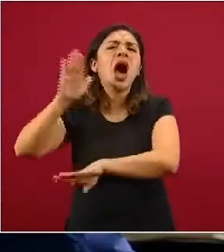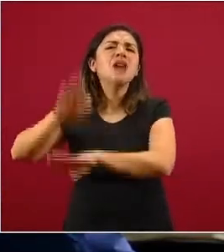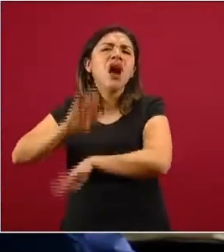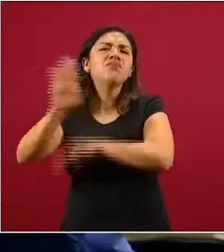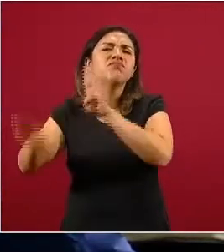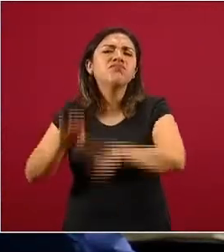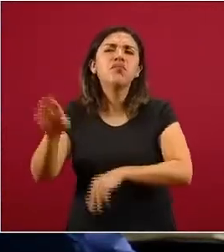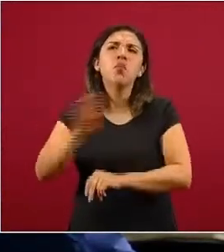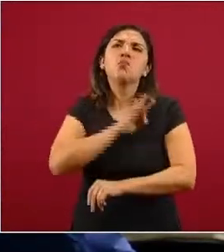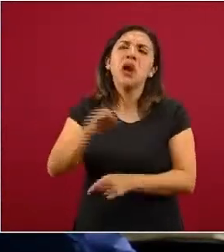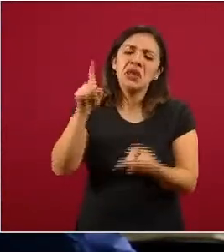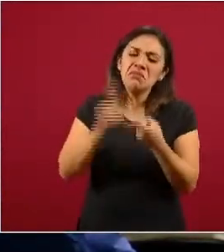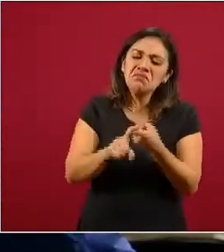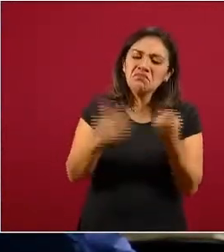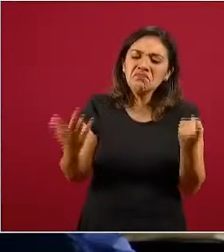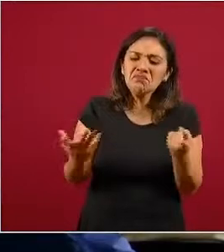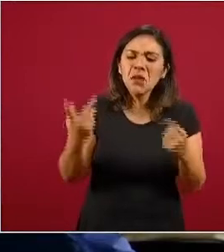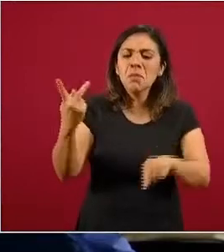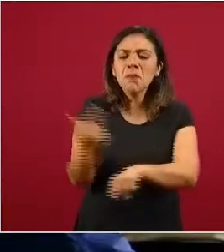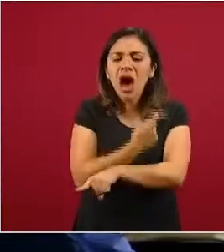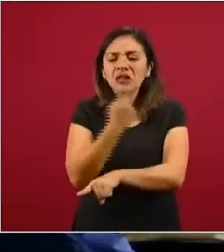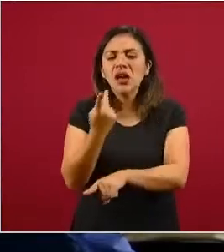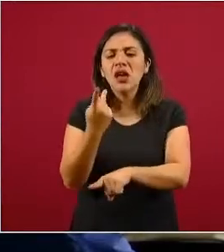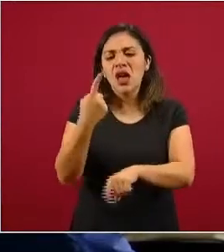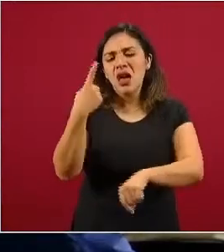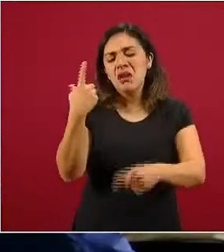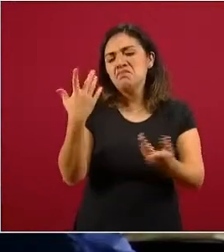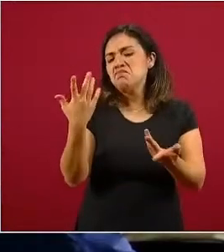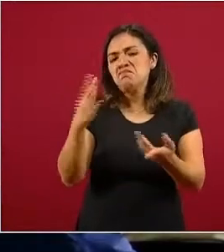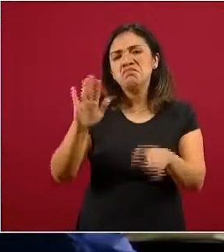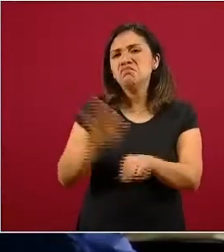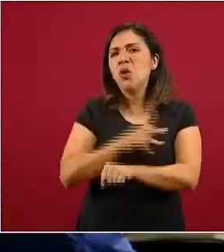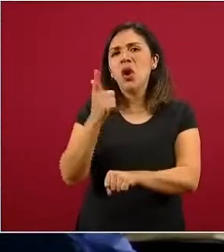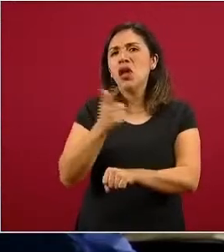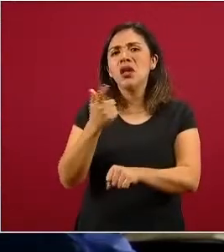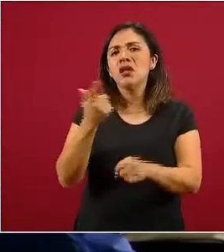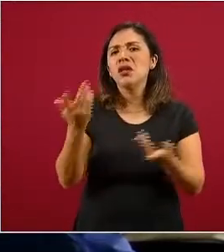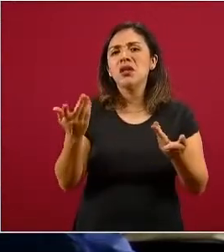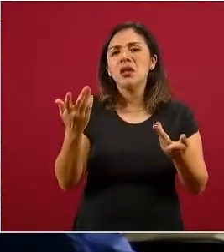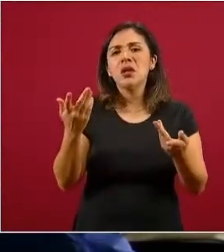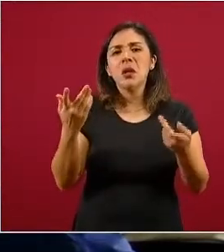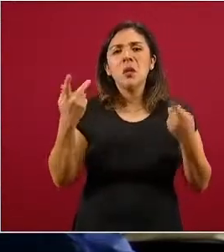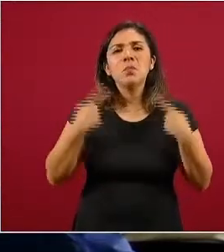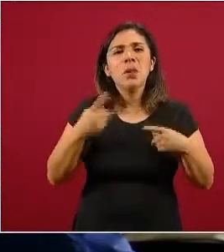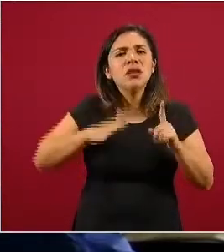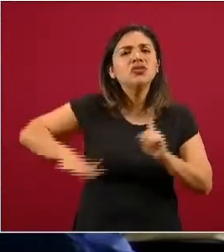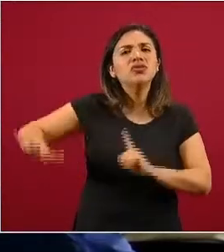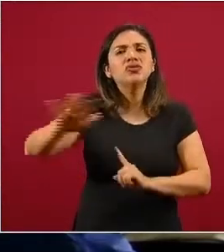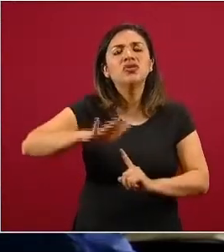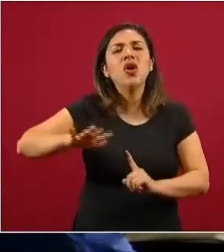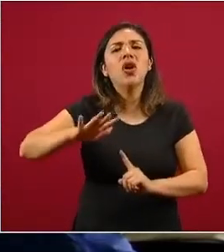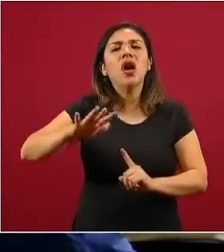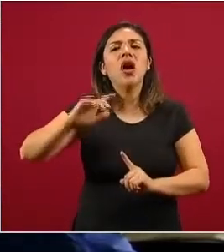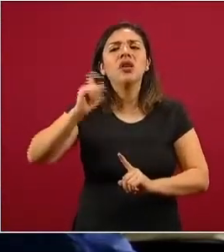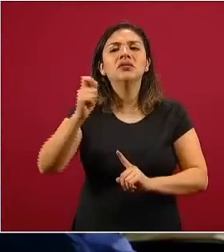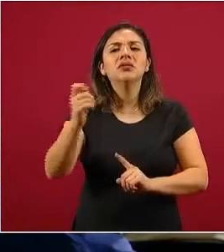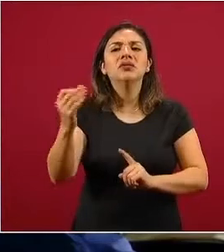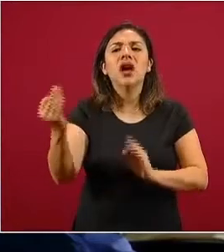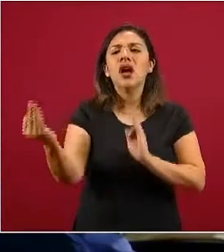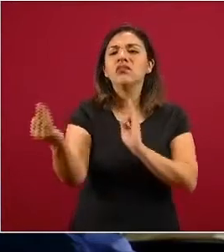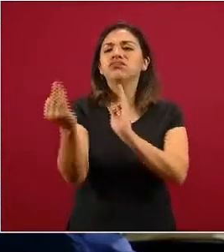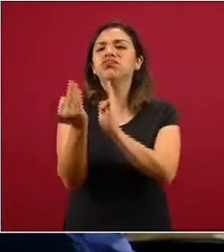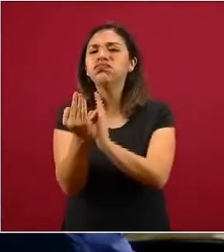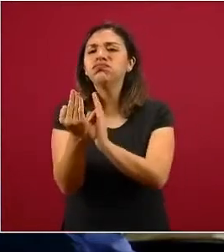mortalidad, lo que es el número de las defunciones observadas menos las esperadas, y esta diferencia es lo que conocemos como el